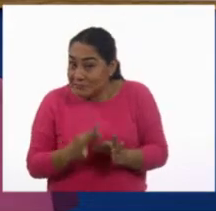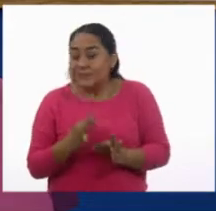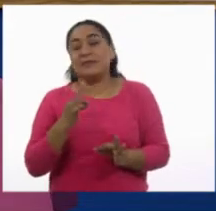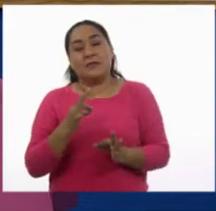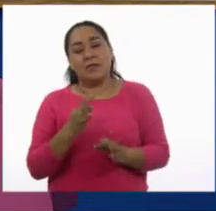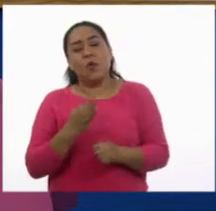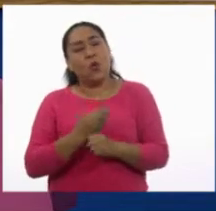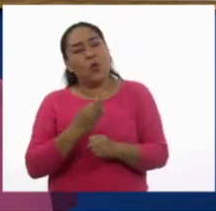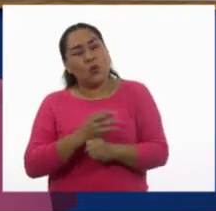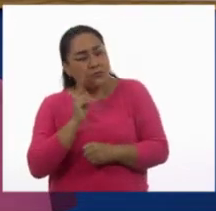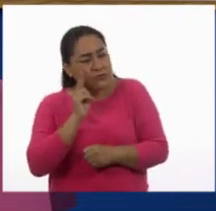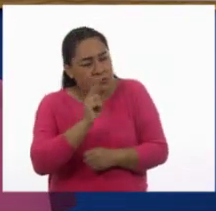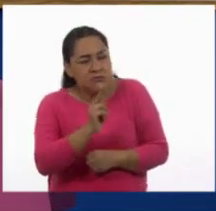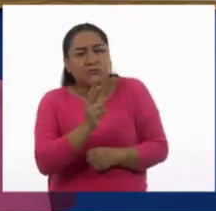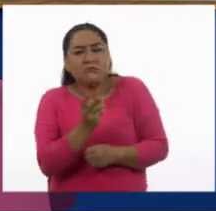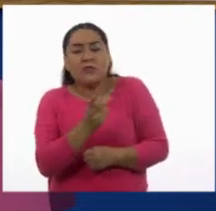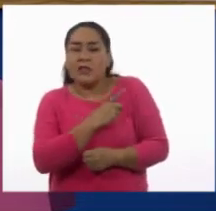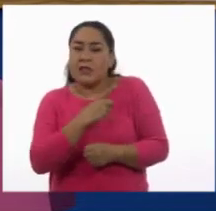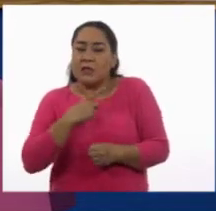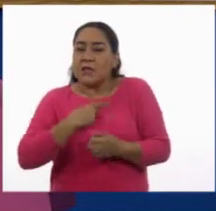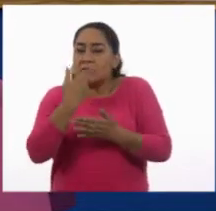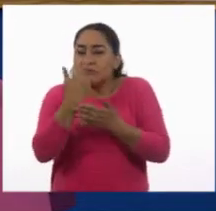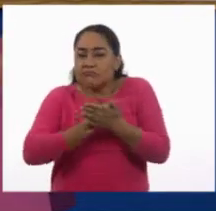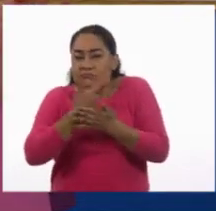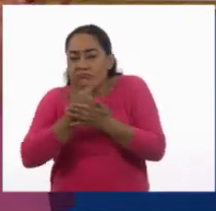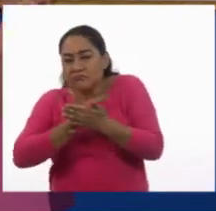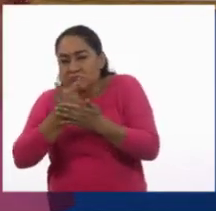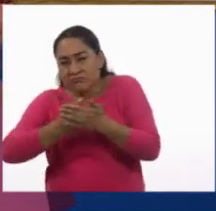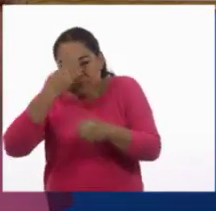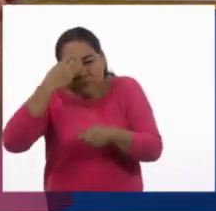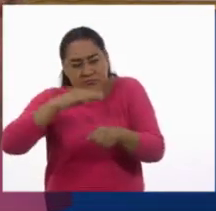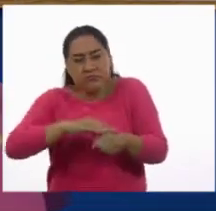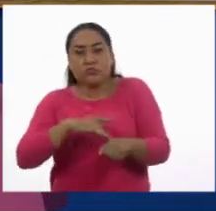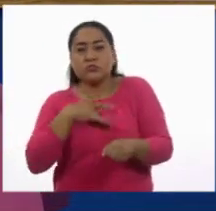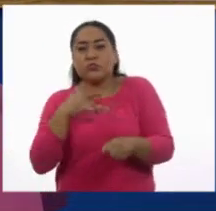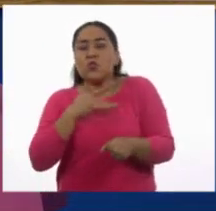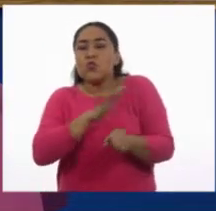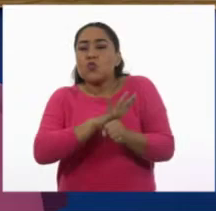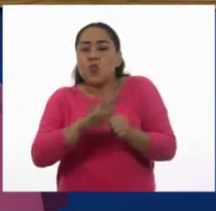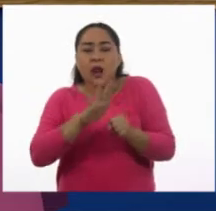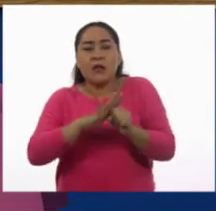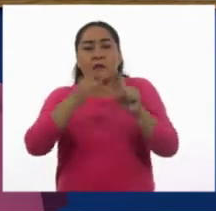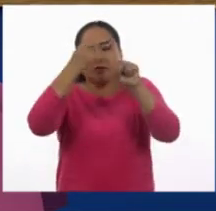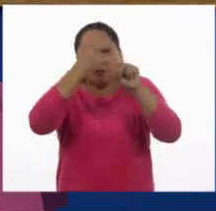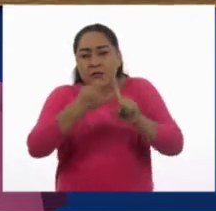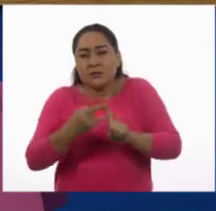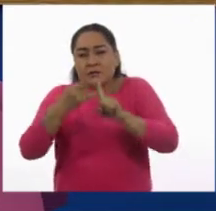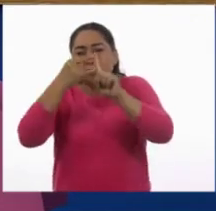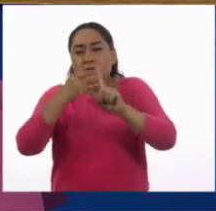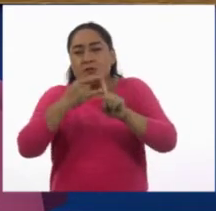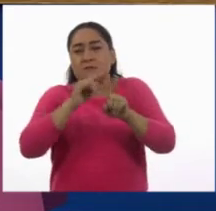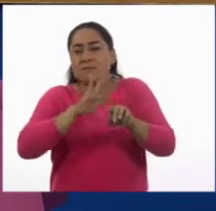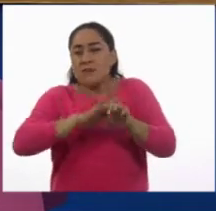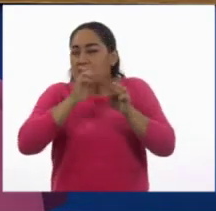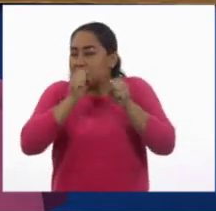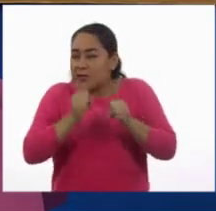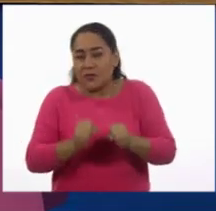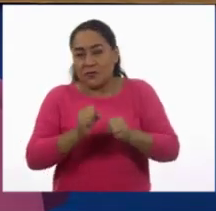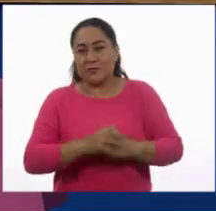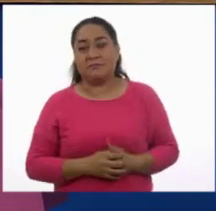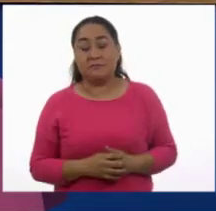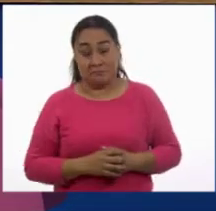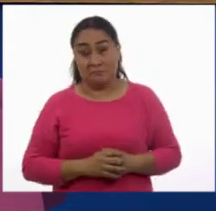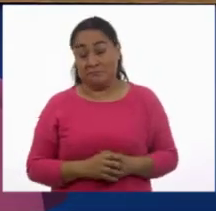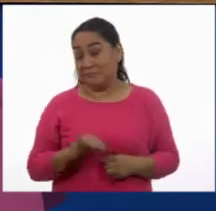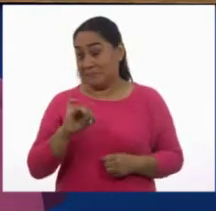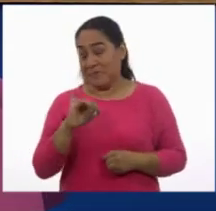la pertinencia de contar con un sistema de referencia para ubicar puntos en una cuadrícula? Sí, sí. Bueno, me